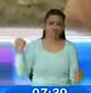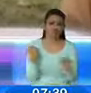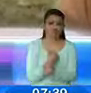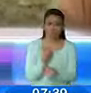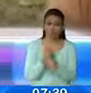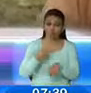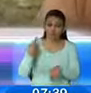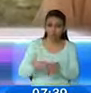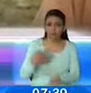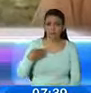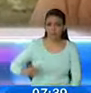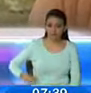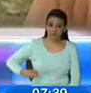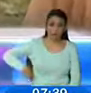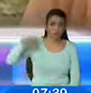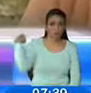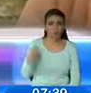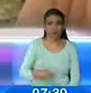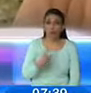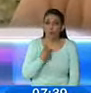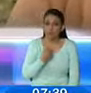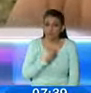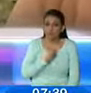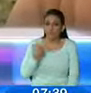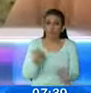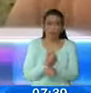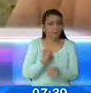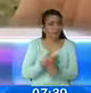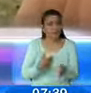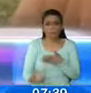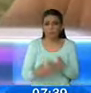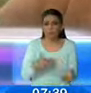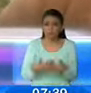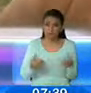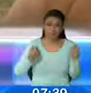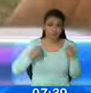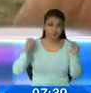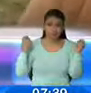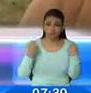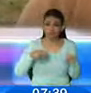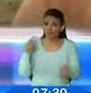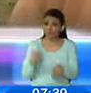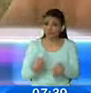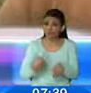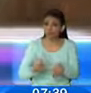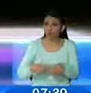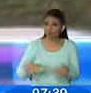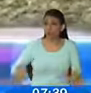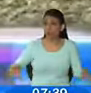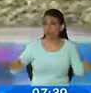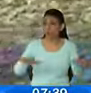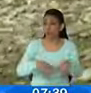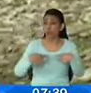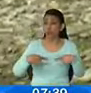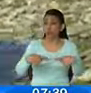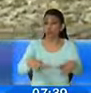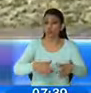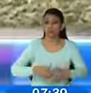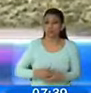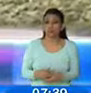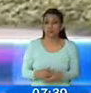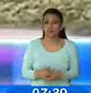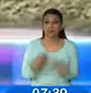con dinero o sin dinero, pero ahí hemos trabajado duro y feo todos los vecinos. Nosotros tenemos que